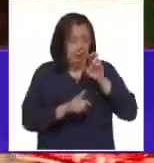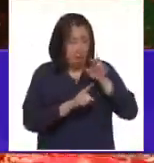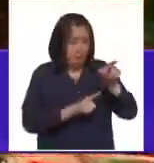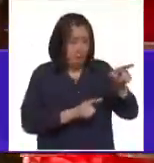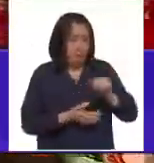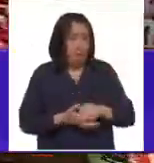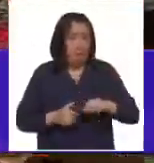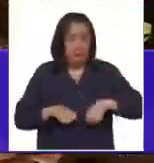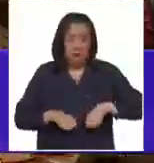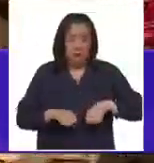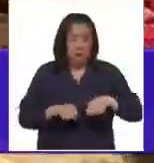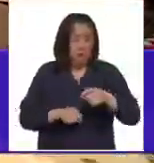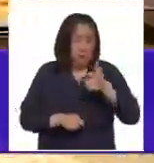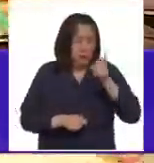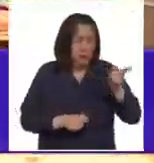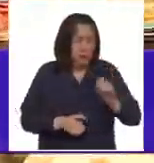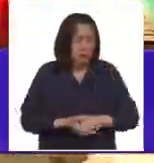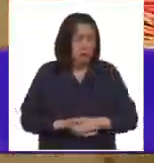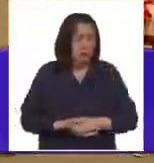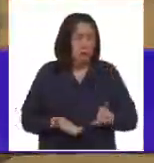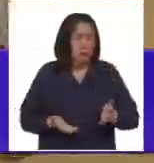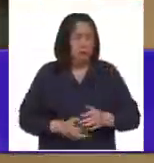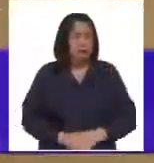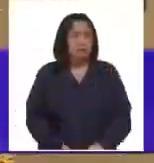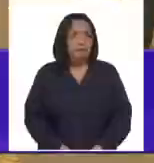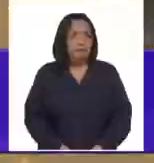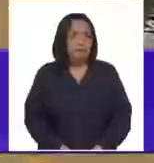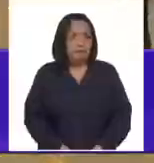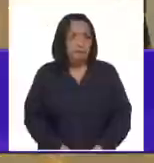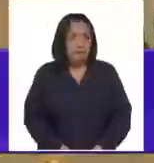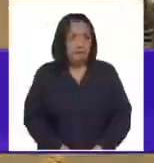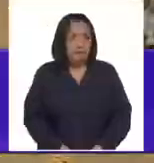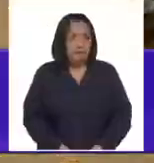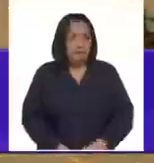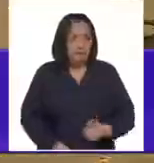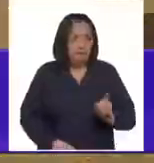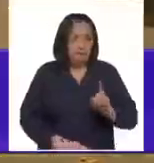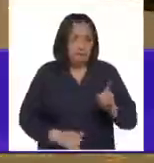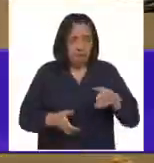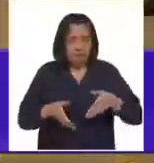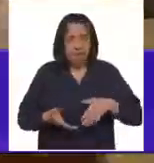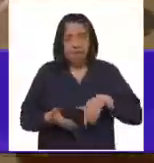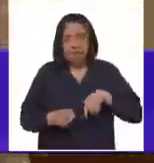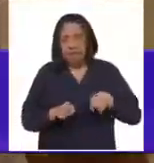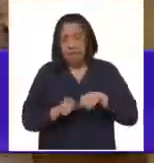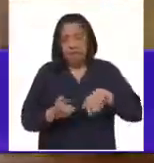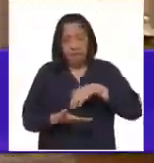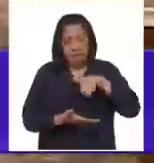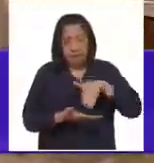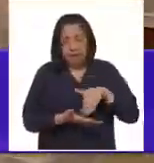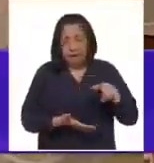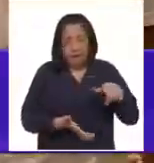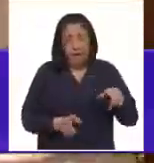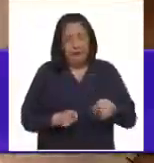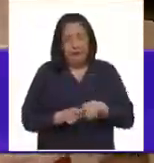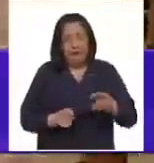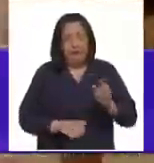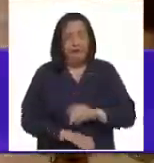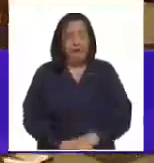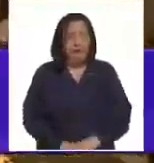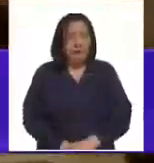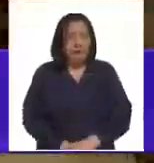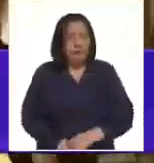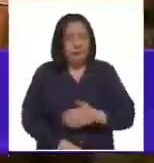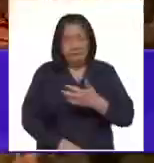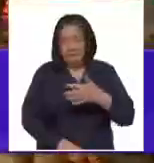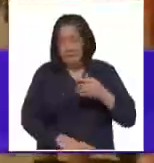la señora con su carreta de agua en medio de toda la pista, ¿no? No solamente a los costados, sino también al medio. Y hay de todo